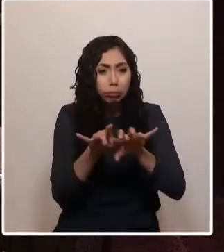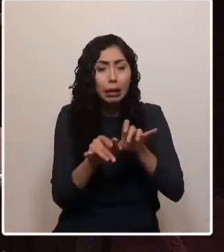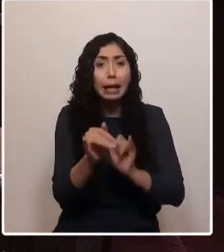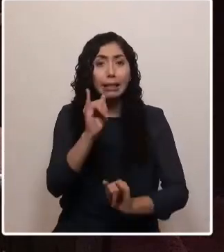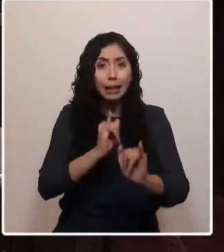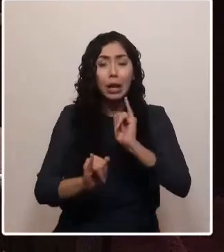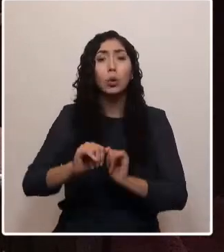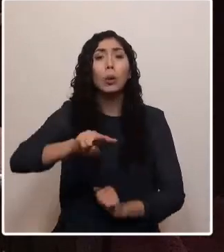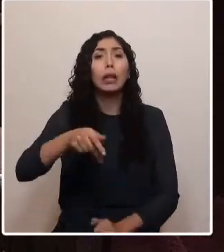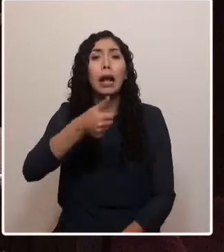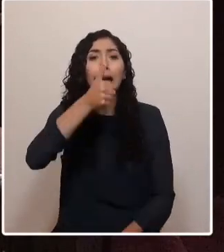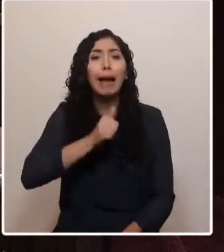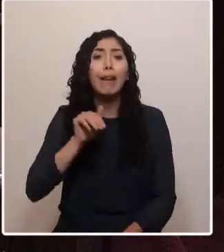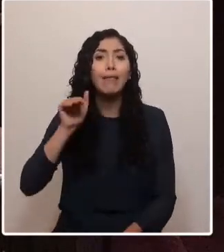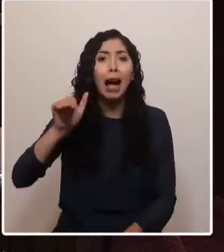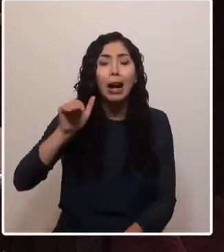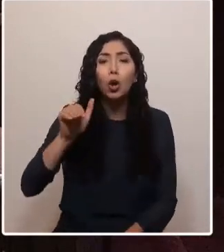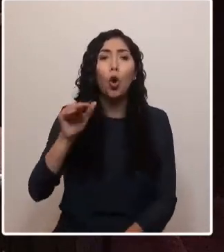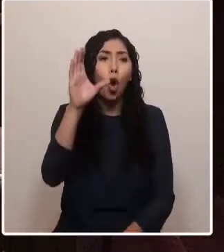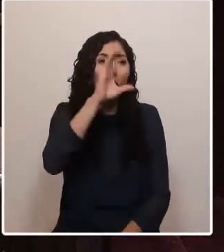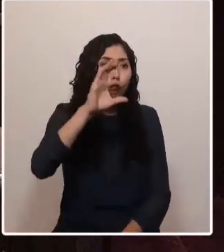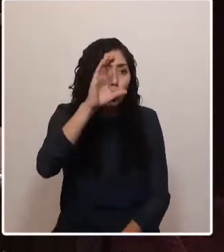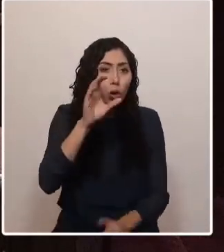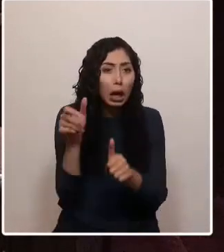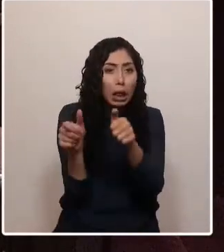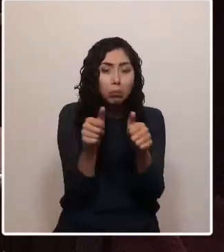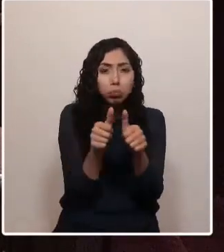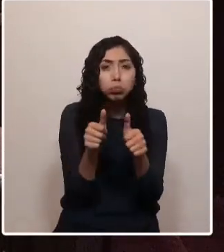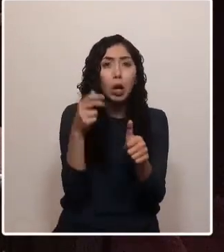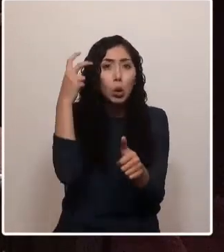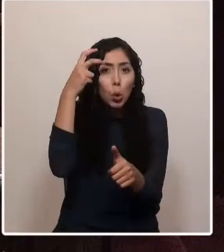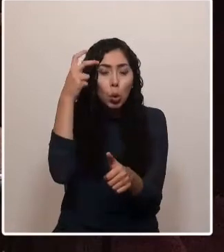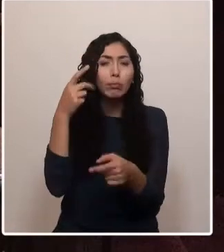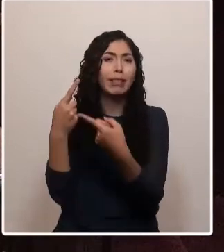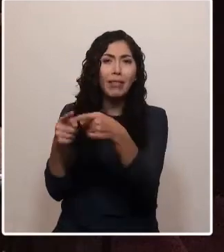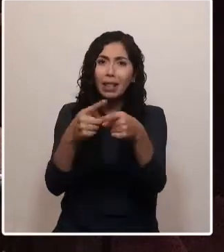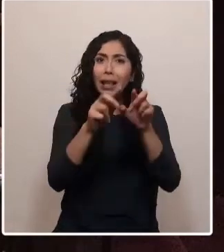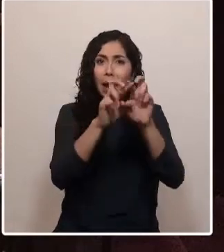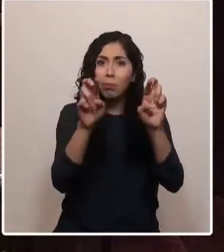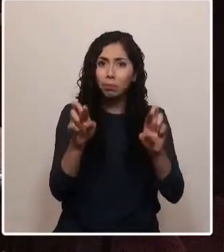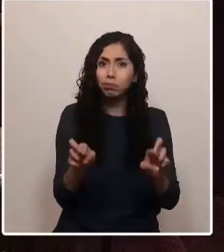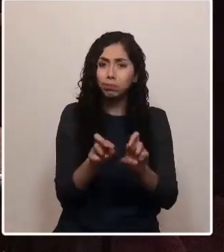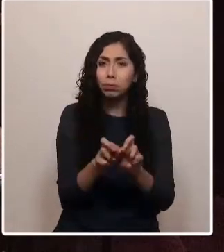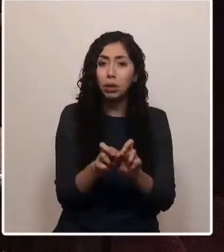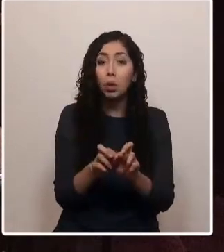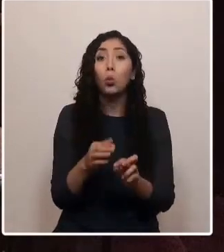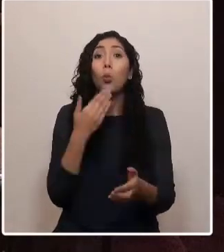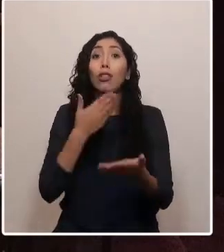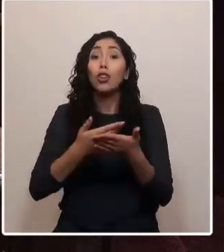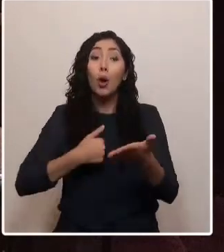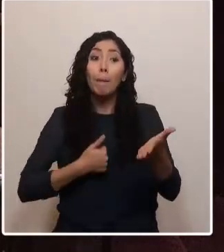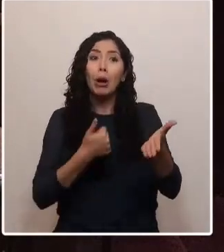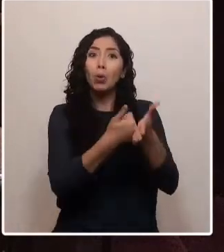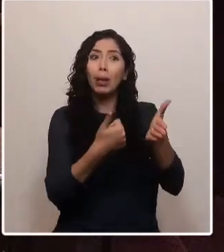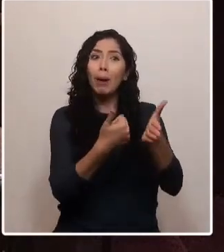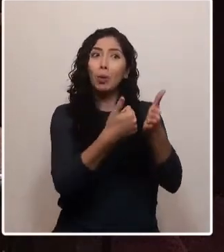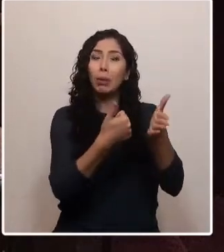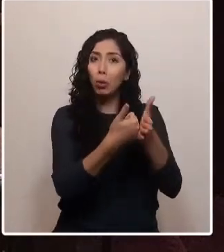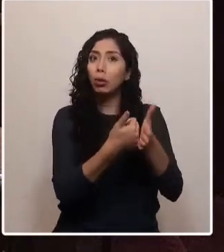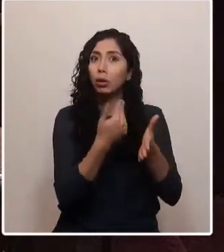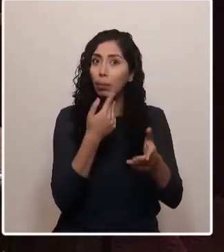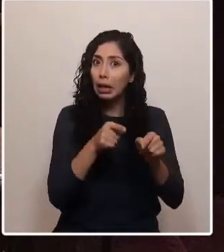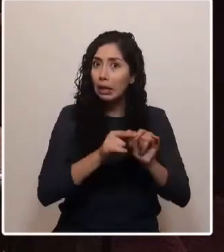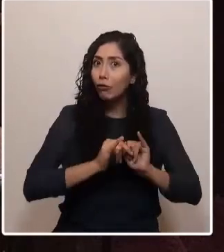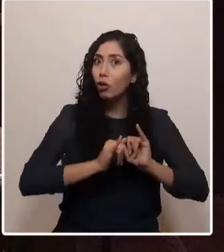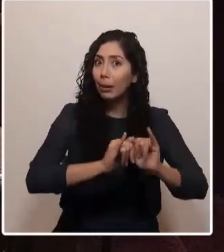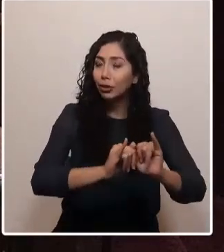del banco, nuestras búsquedas en Google, nuestra ubicación a través de diferentes aplicaciones, los me gusta que doy en una red social. Todo eso es recolectado en